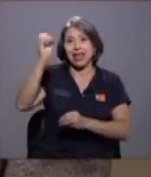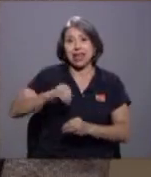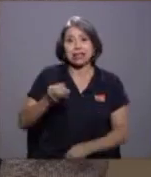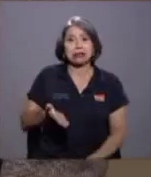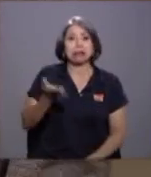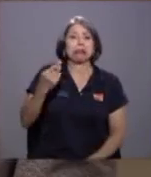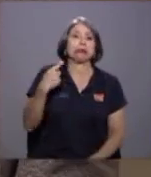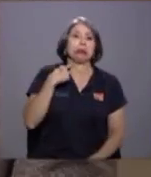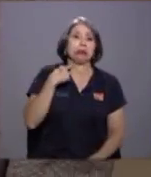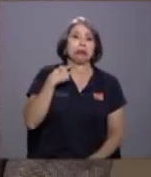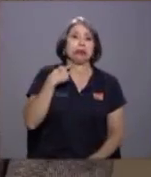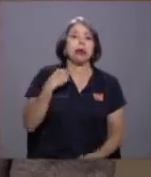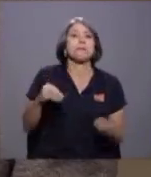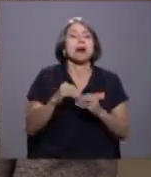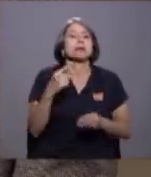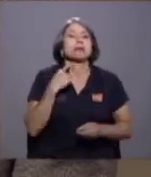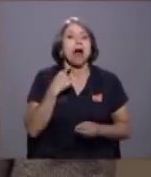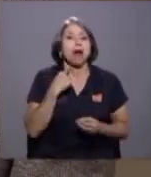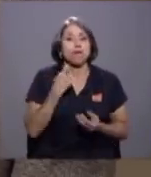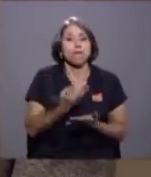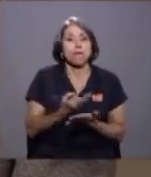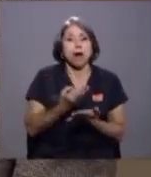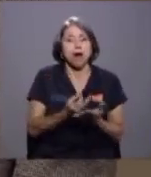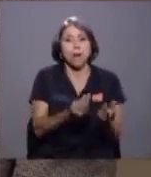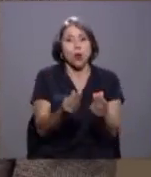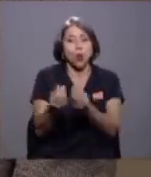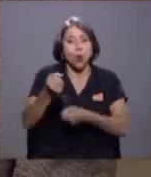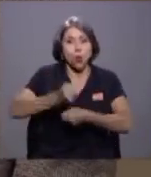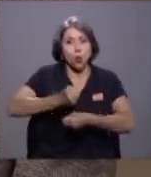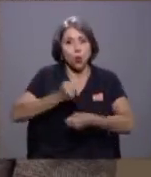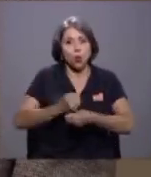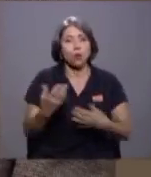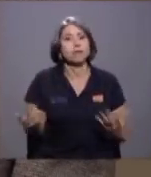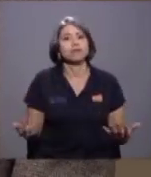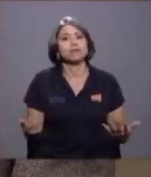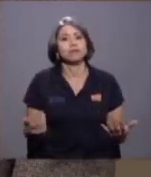o el financiamiento de la producción, ¿verdad?